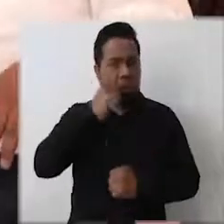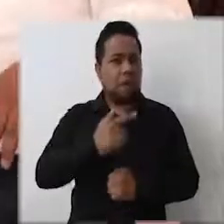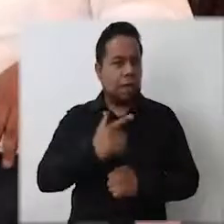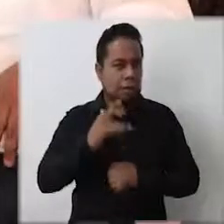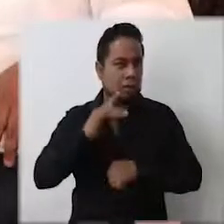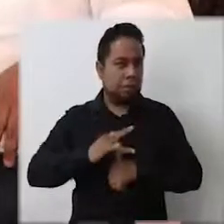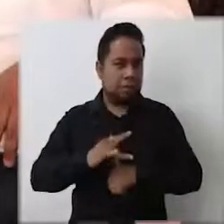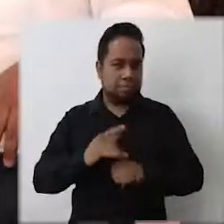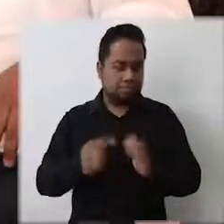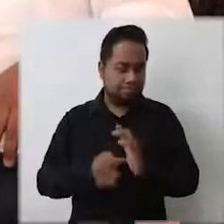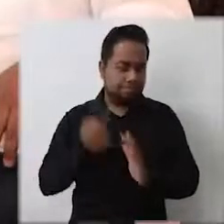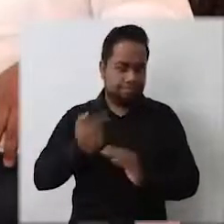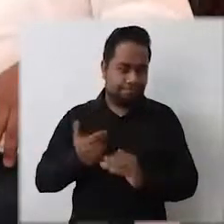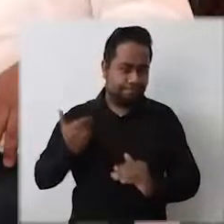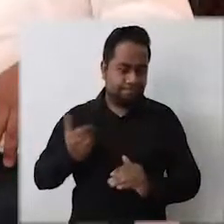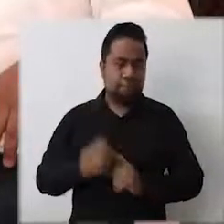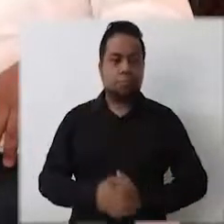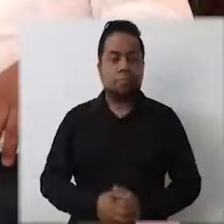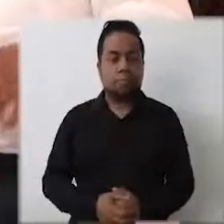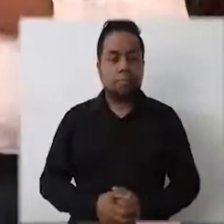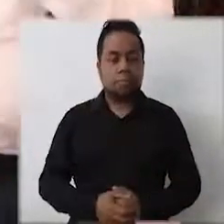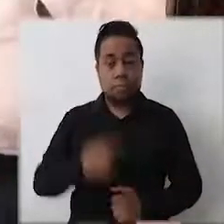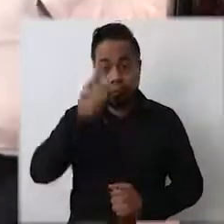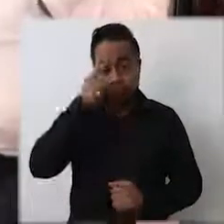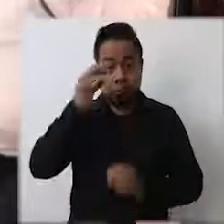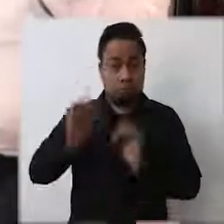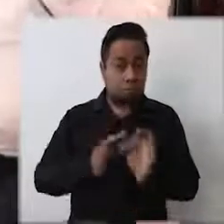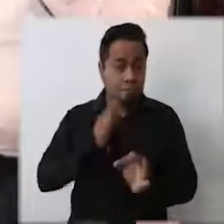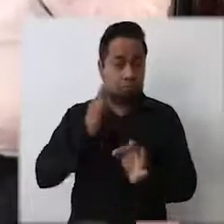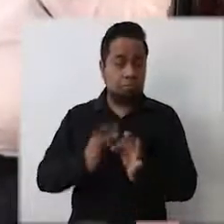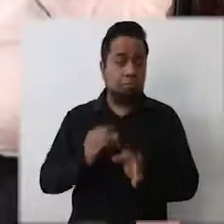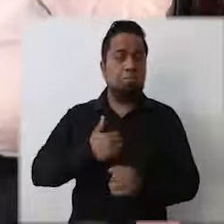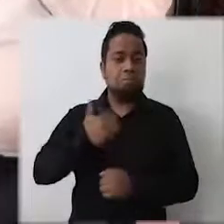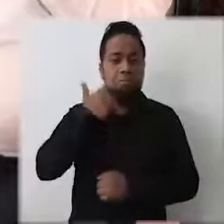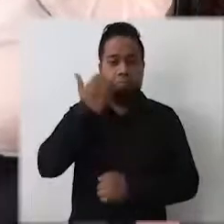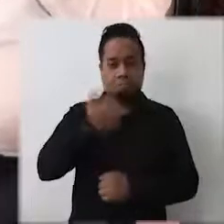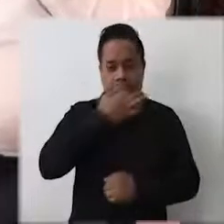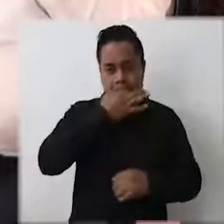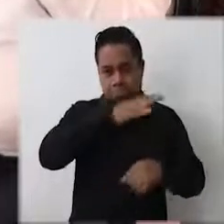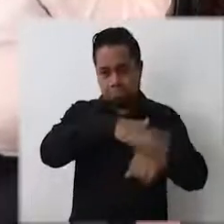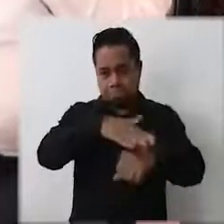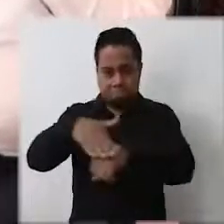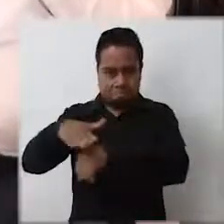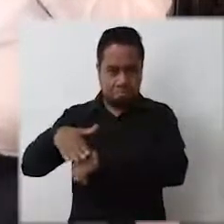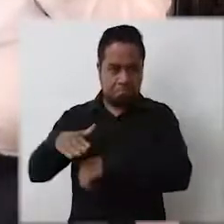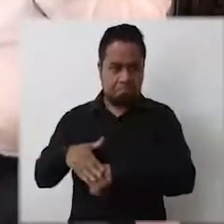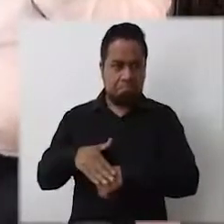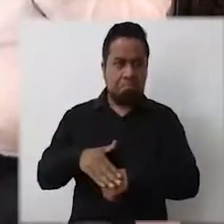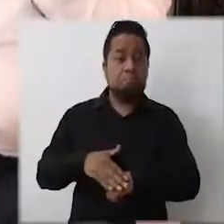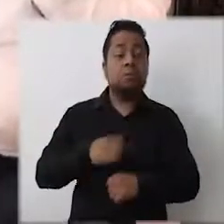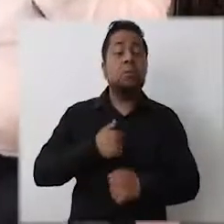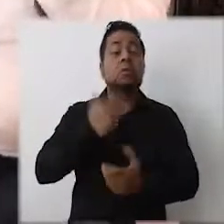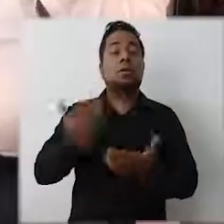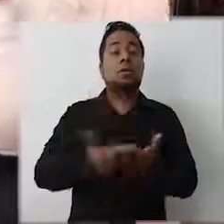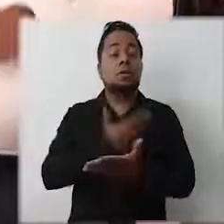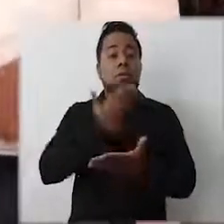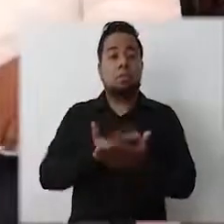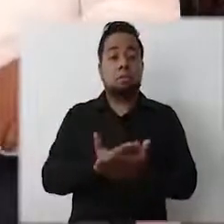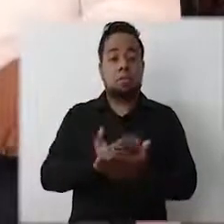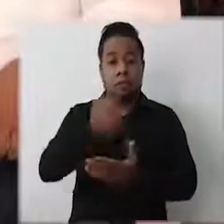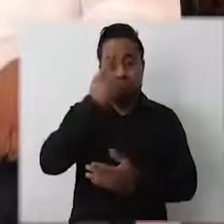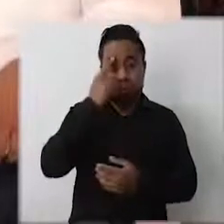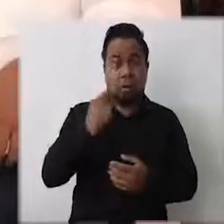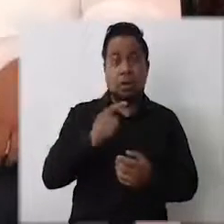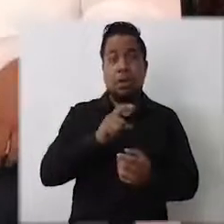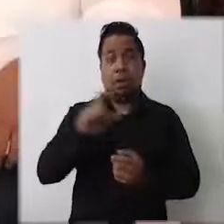fundamento señalado en la propuesta, me permito poner a consideración del Honorable Cabildo el presente punto de